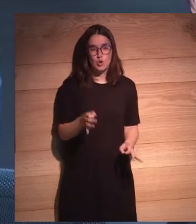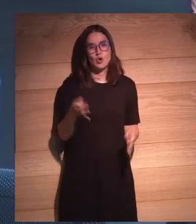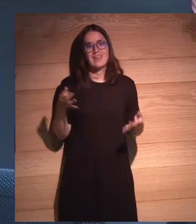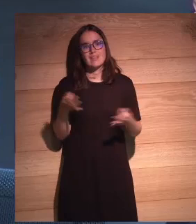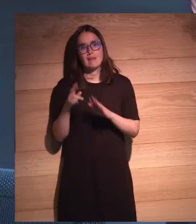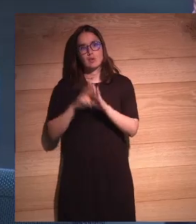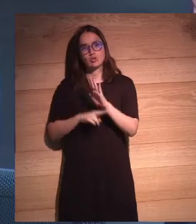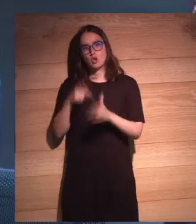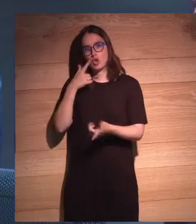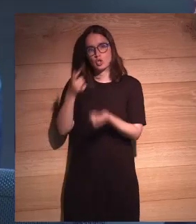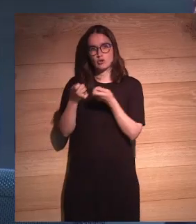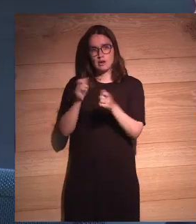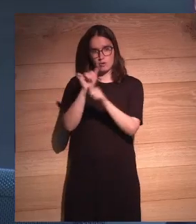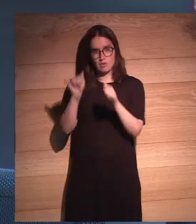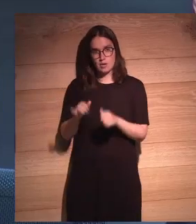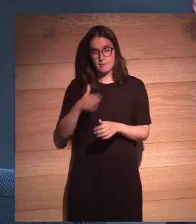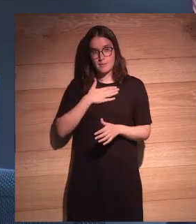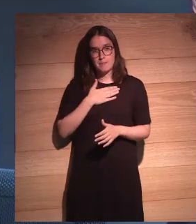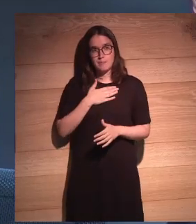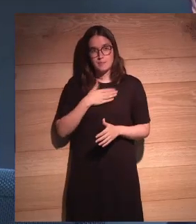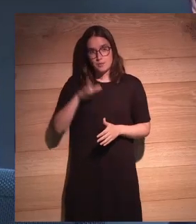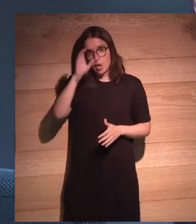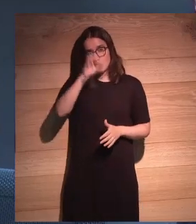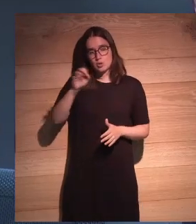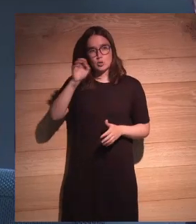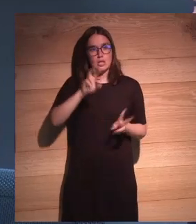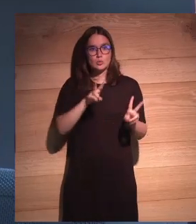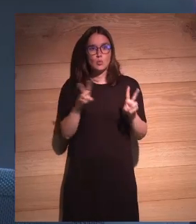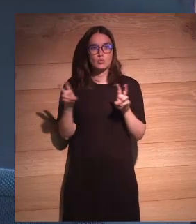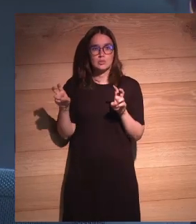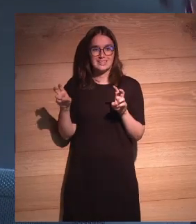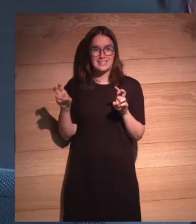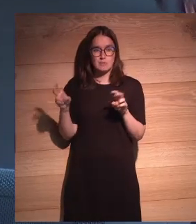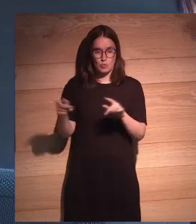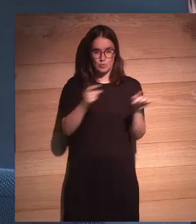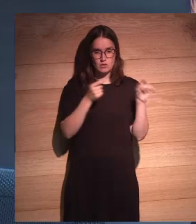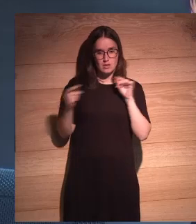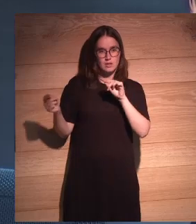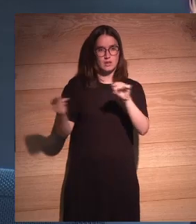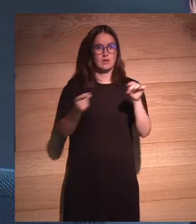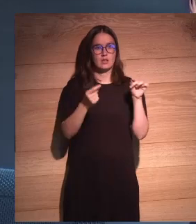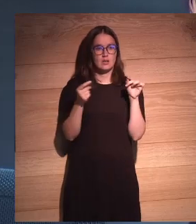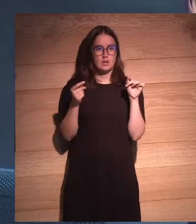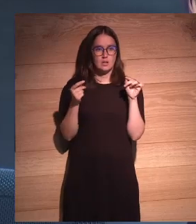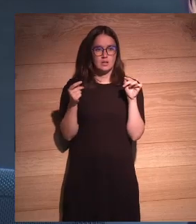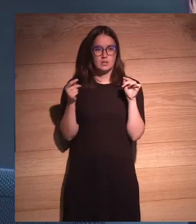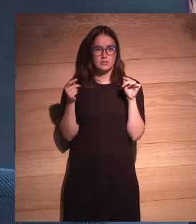tenemos que regular de algún modo? Y a mí me parece que es uno de los debates